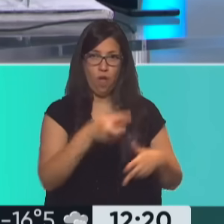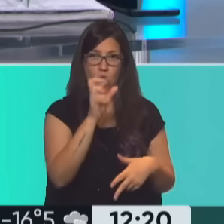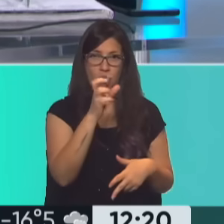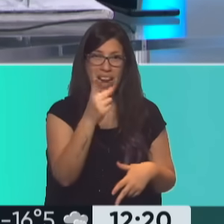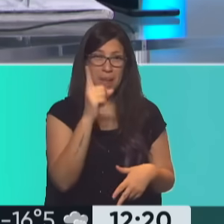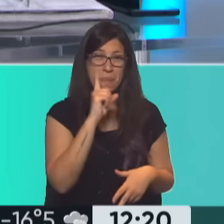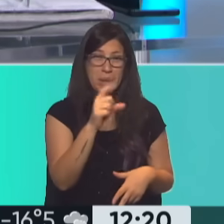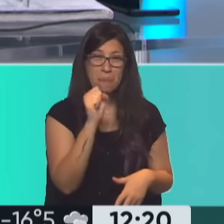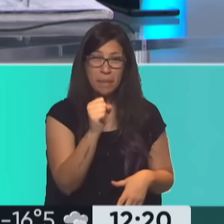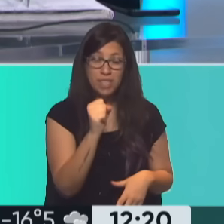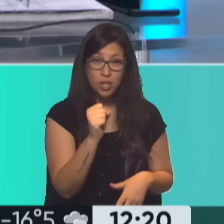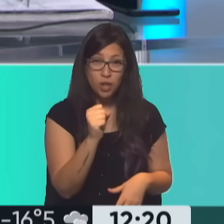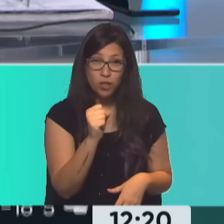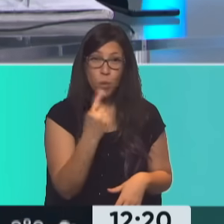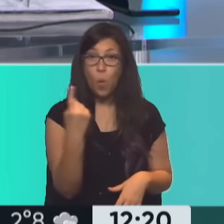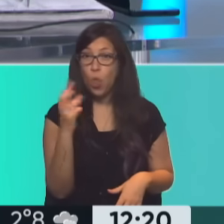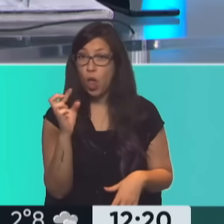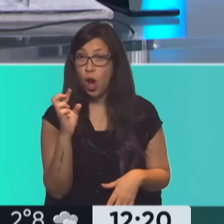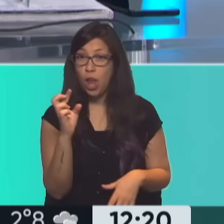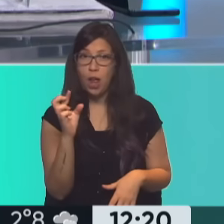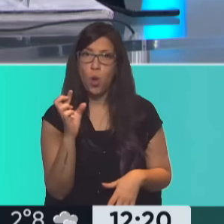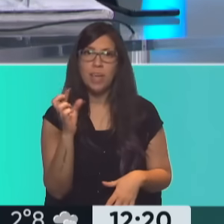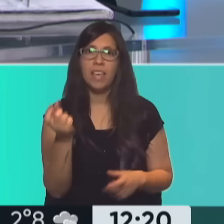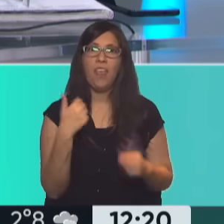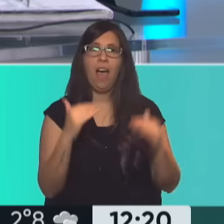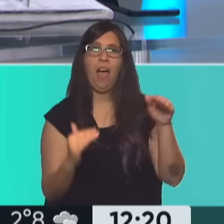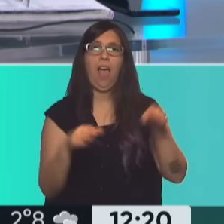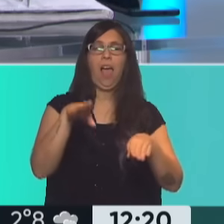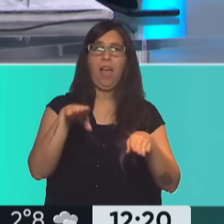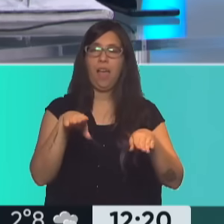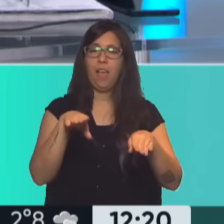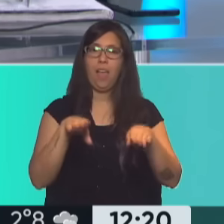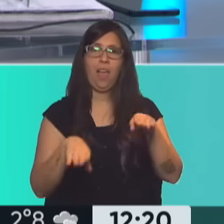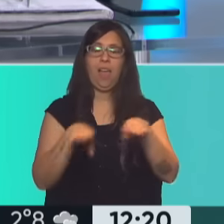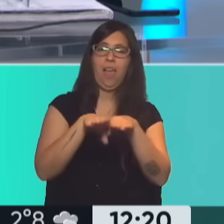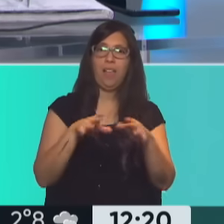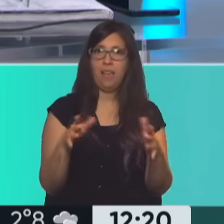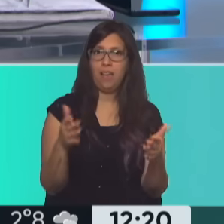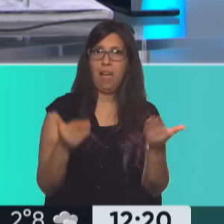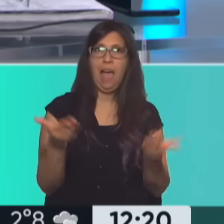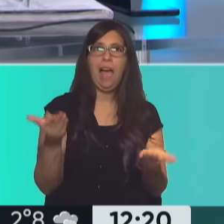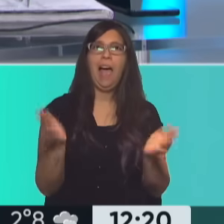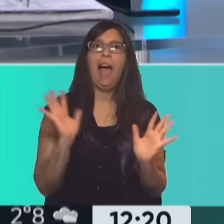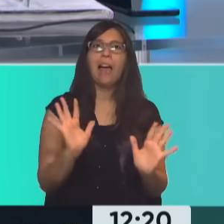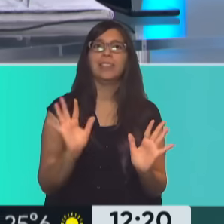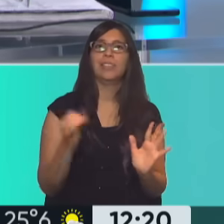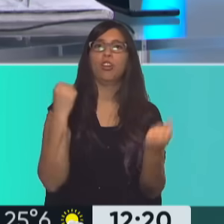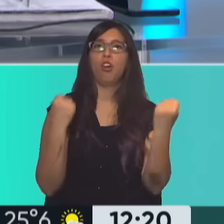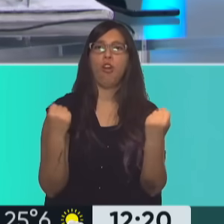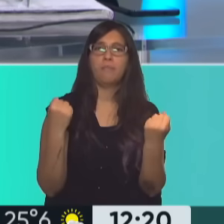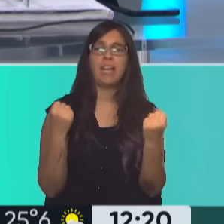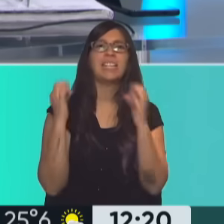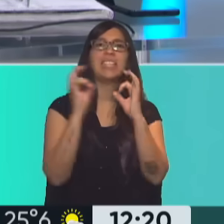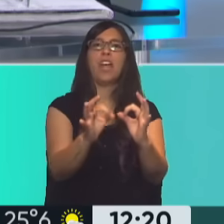000 de 1000 pesos no es un dólar de equilibrio no es un un dólar que tenga que ver con las condiciones económicas no es que llegó ahí